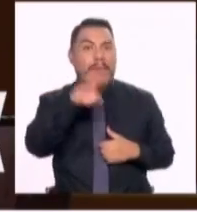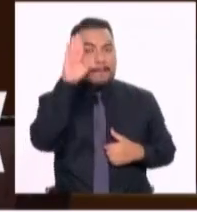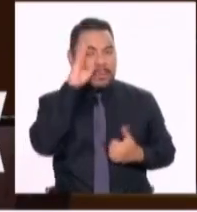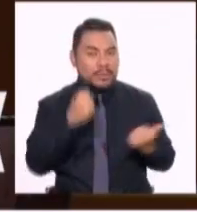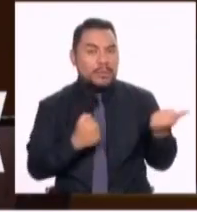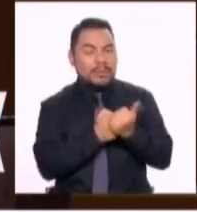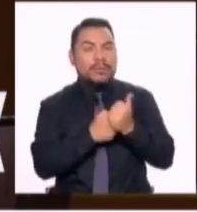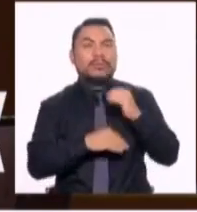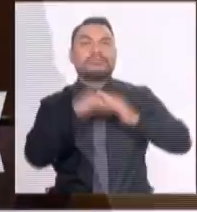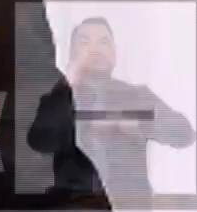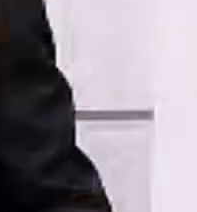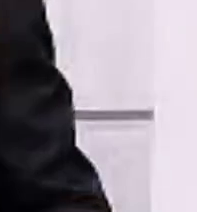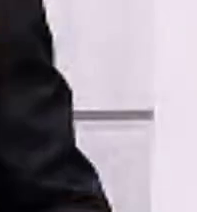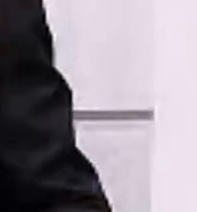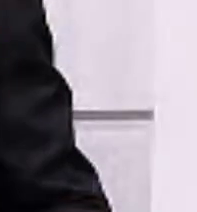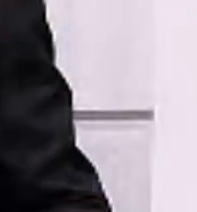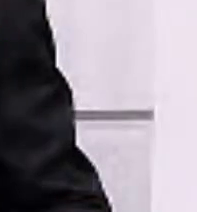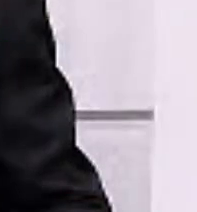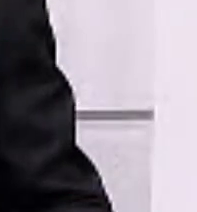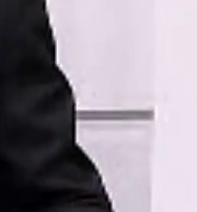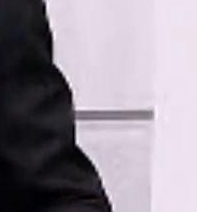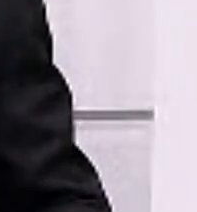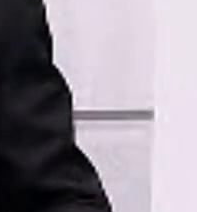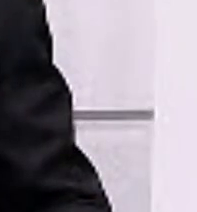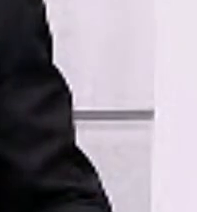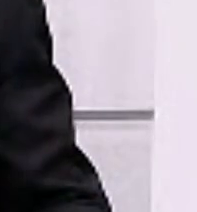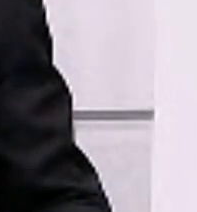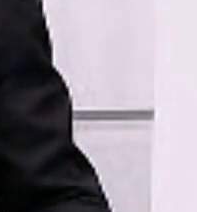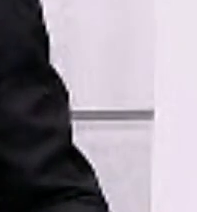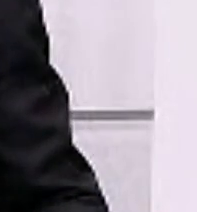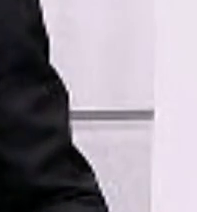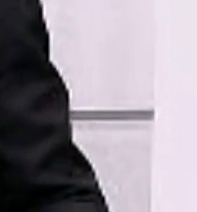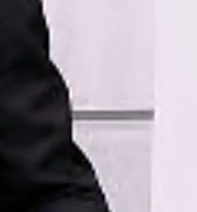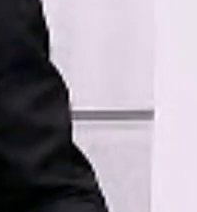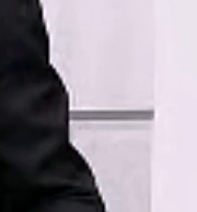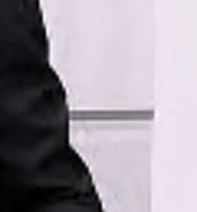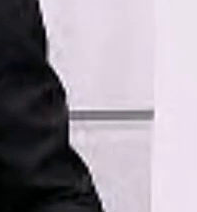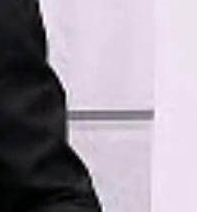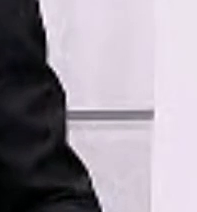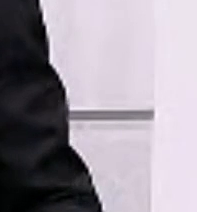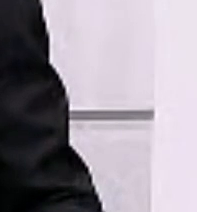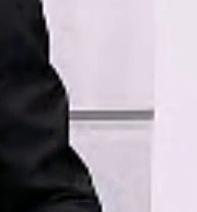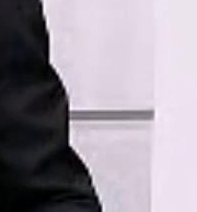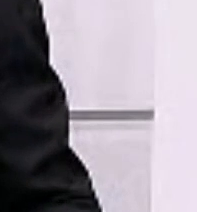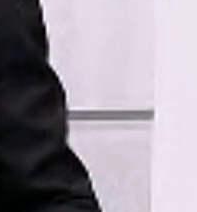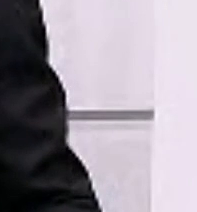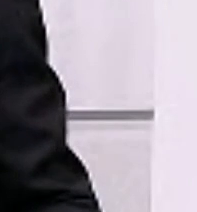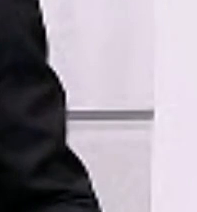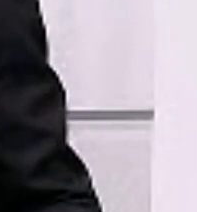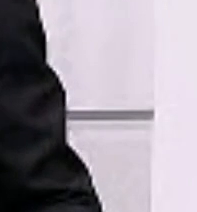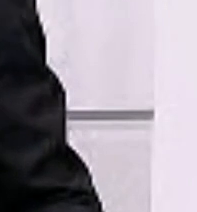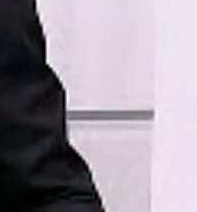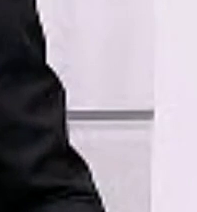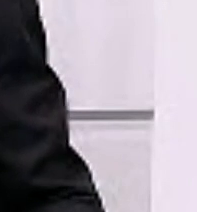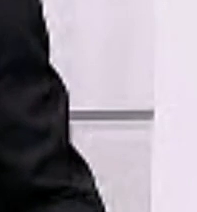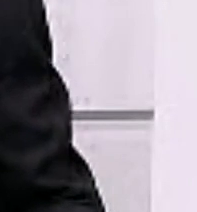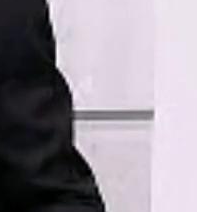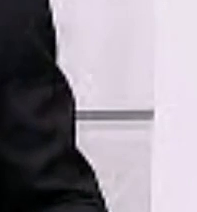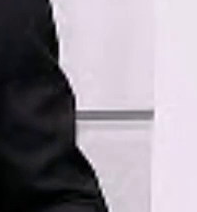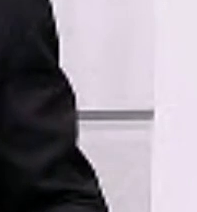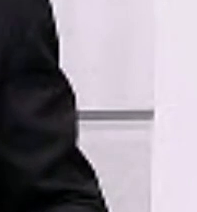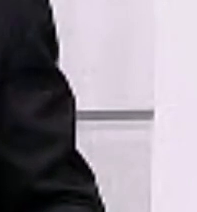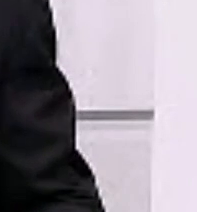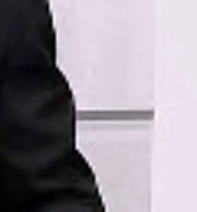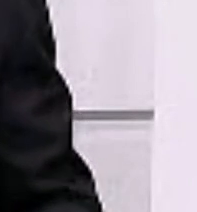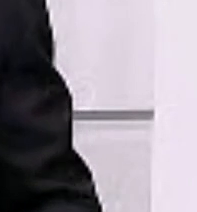Objetivo, señor, hablar un poco de lo que significaba la esperanza para muchos peruanos. Qué cosa que hoy día se hiciera un mensaje de atención adecuado, correcto. Y ha